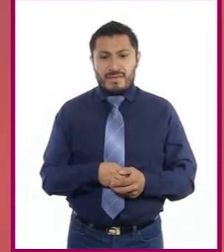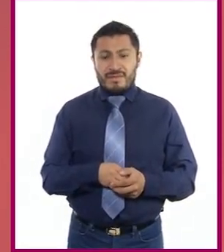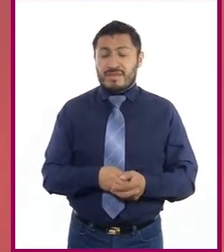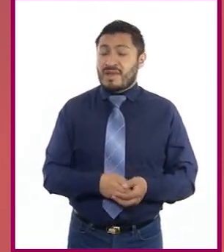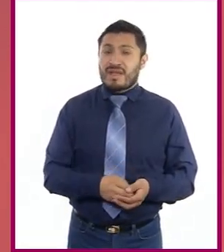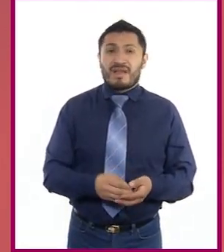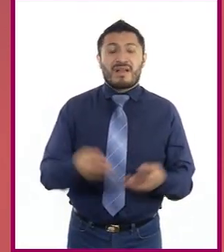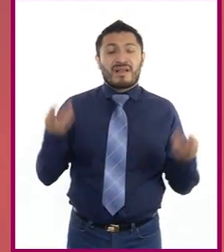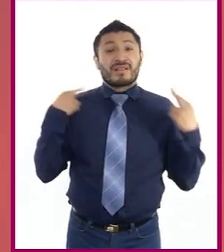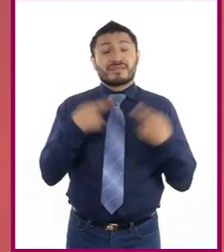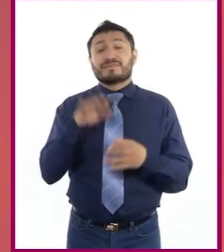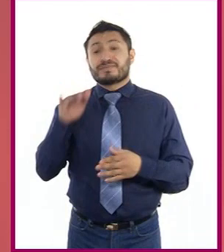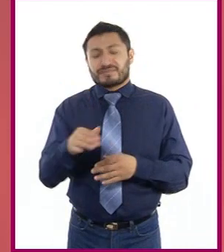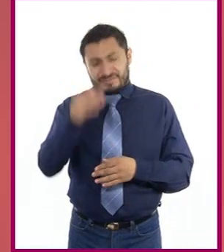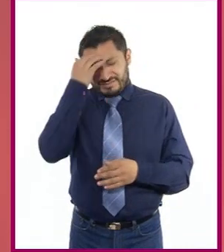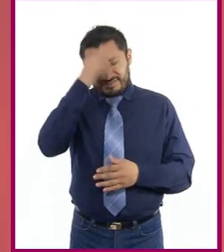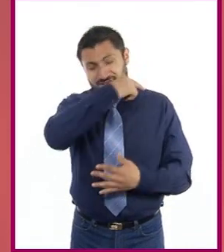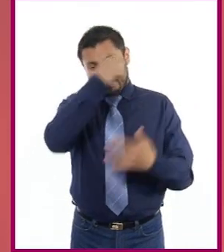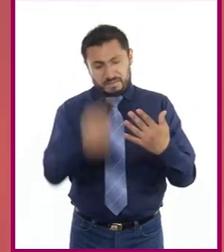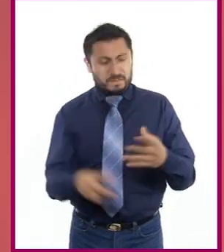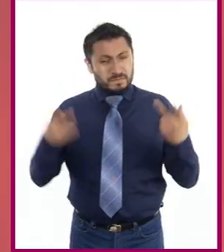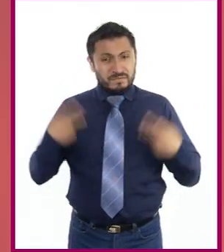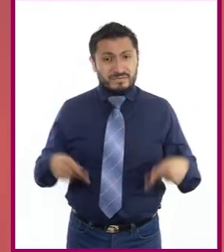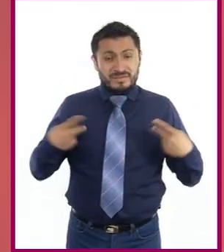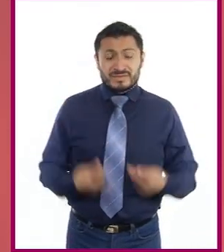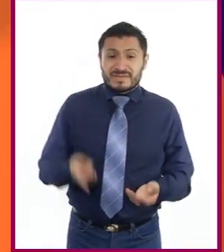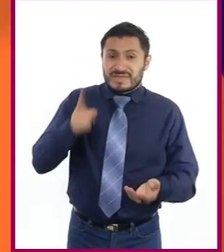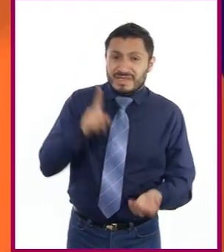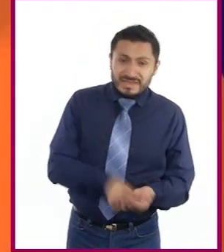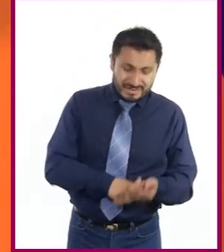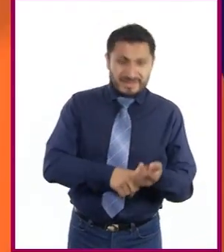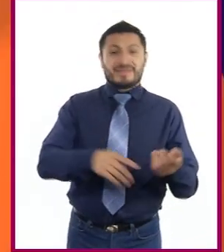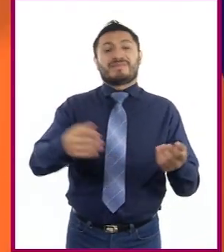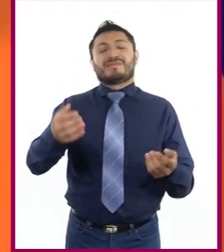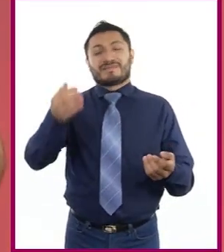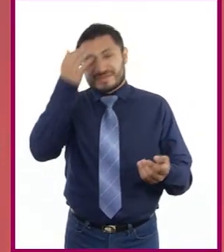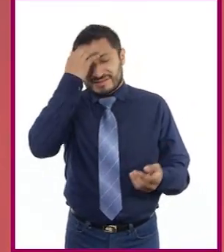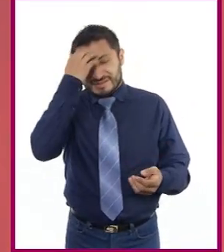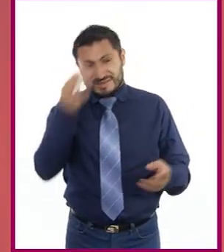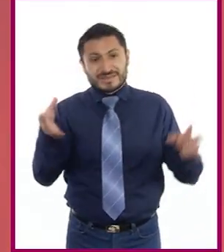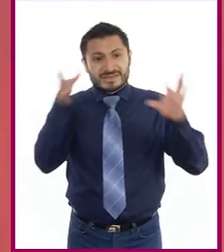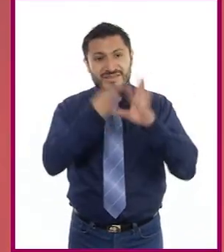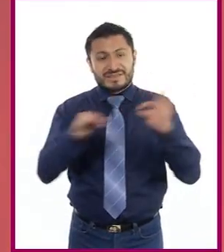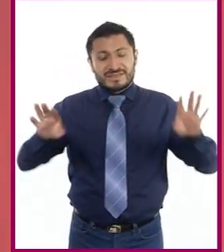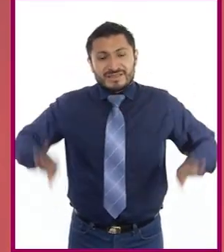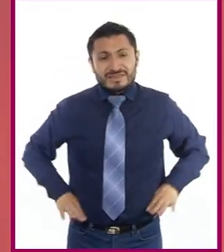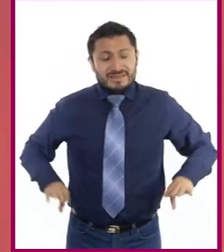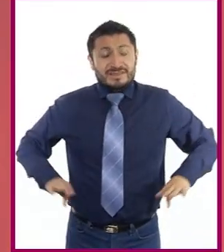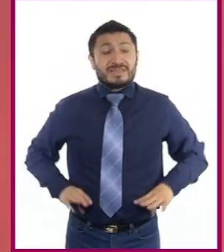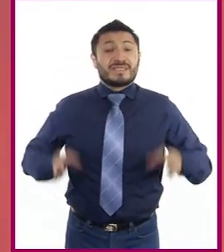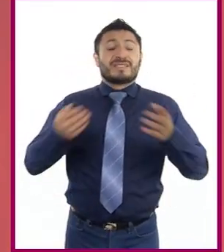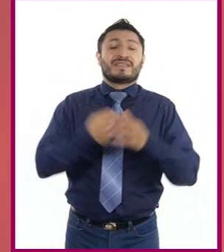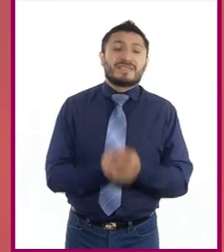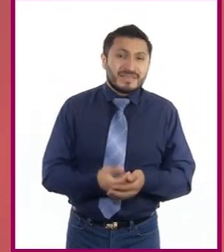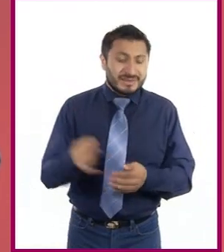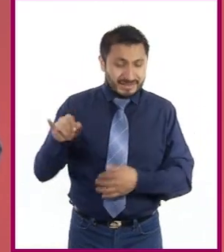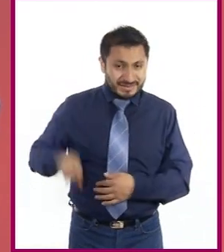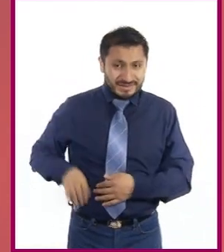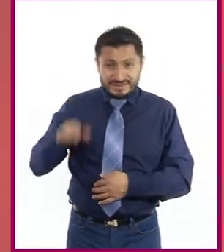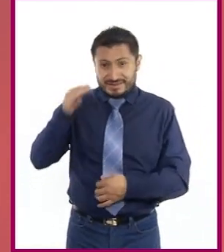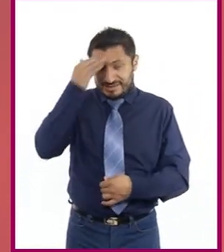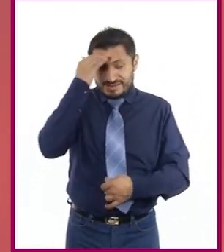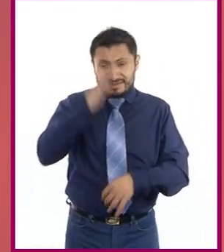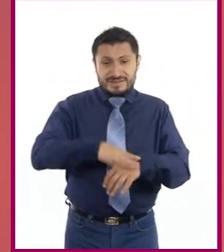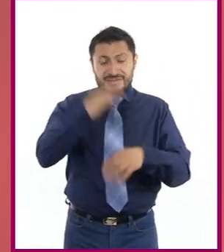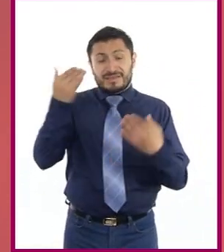Profesora, después de conocer a los personajes de la obra y escuchar su descripción, me interesa saber más.